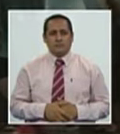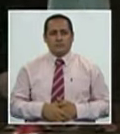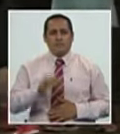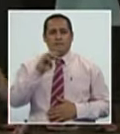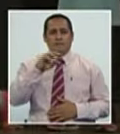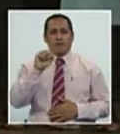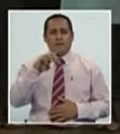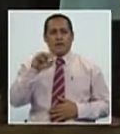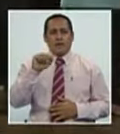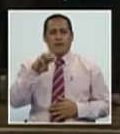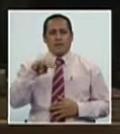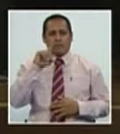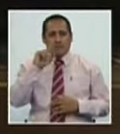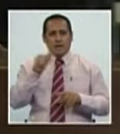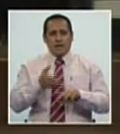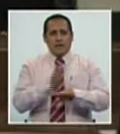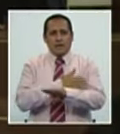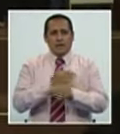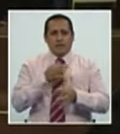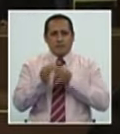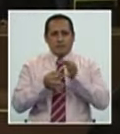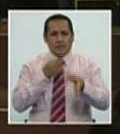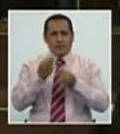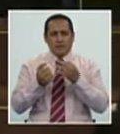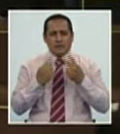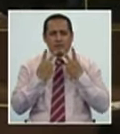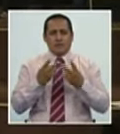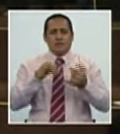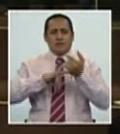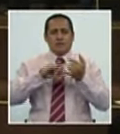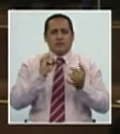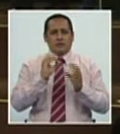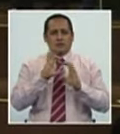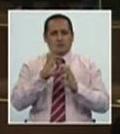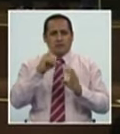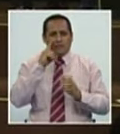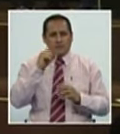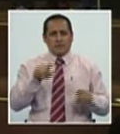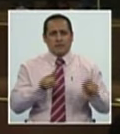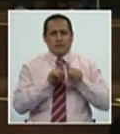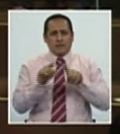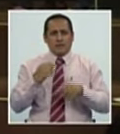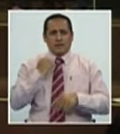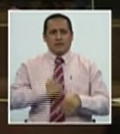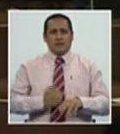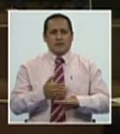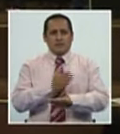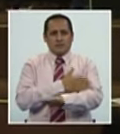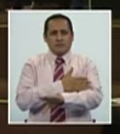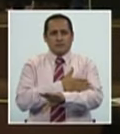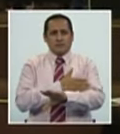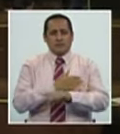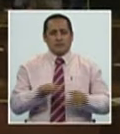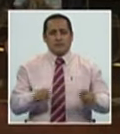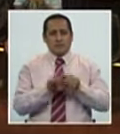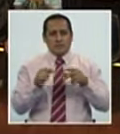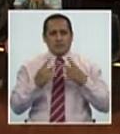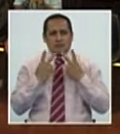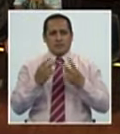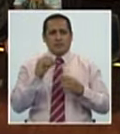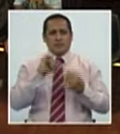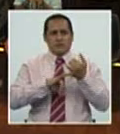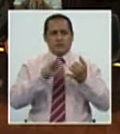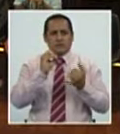Mamma Mía nos habla del sueño, ¿no? De Sophie. Sophie es la hija de Donna, ¿no? Pero